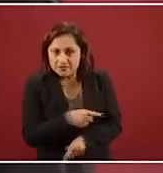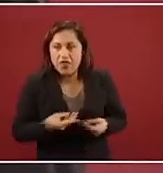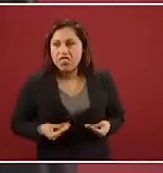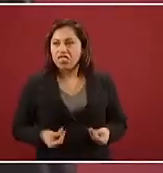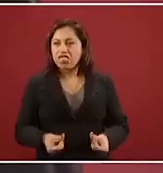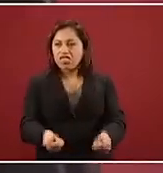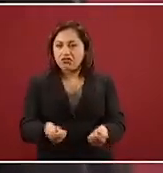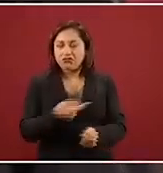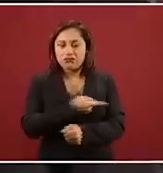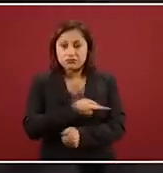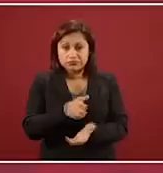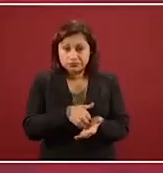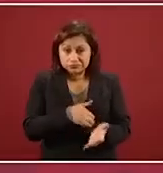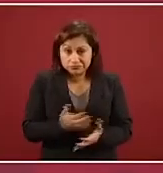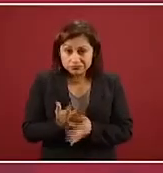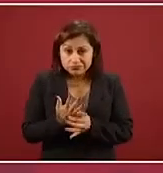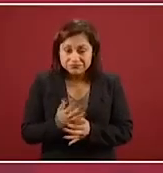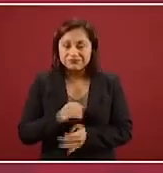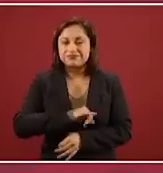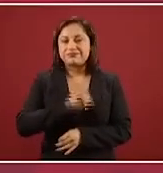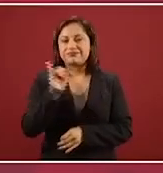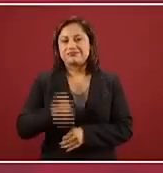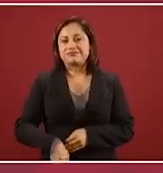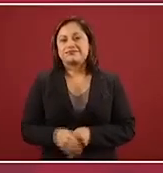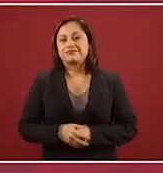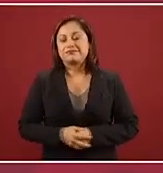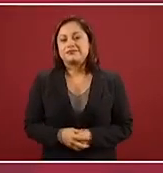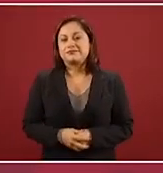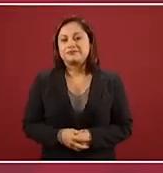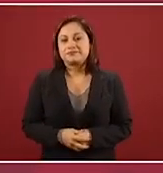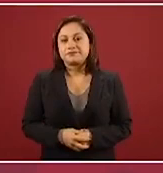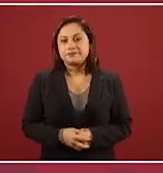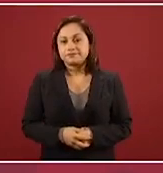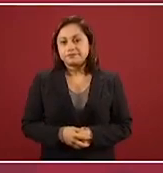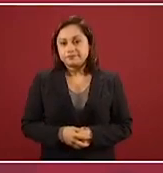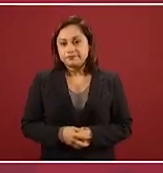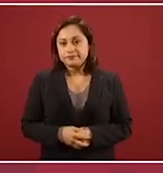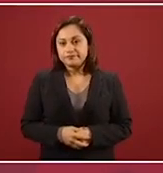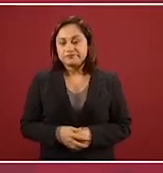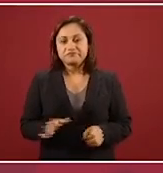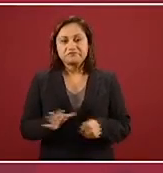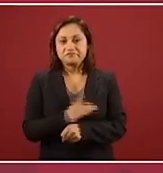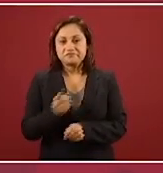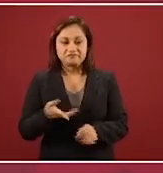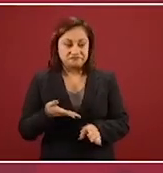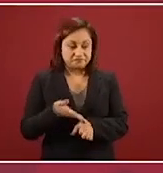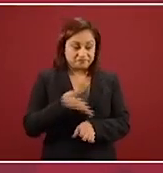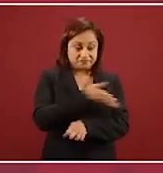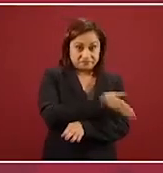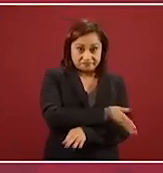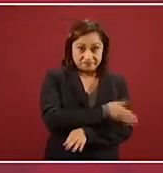hablando de austeridad, cuando se daban la gran vida,